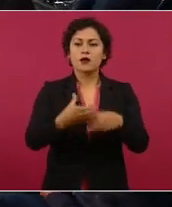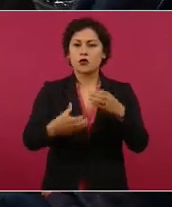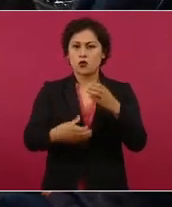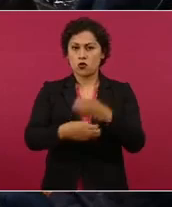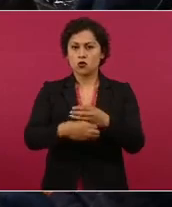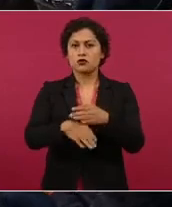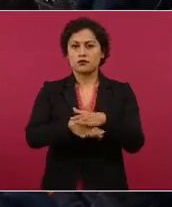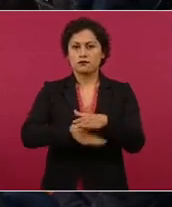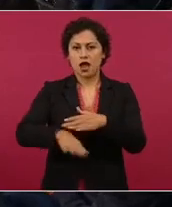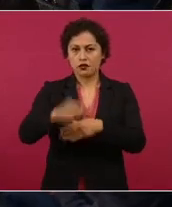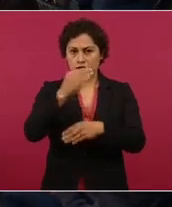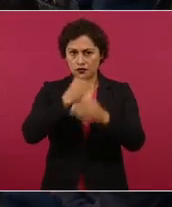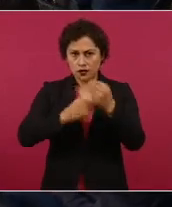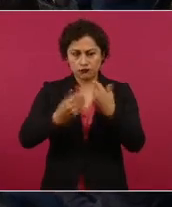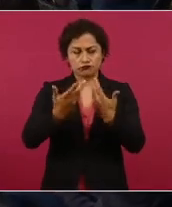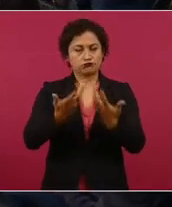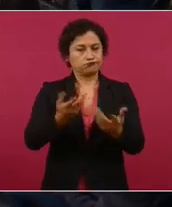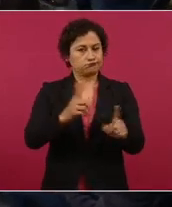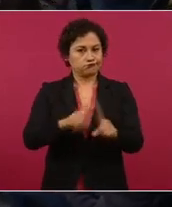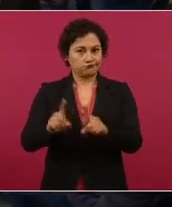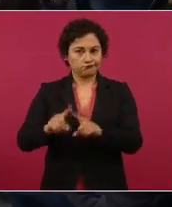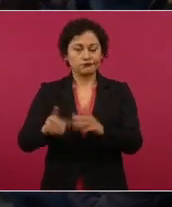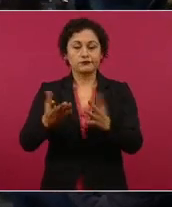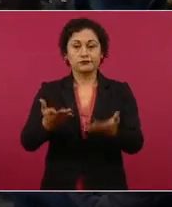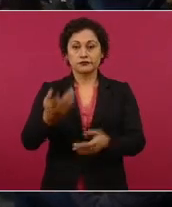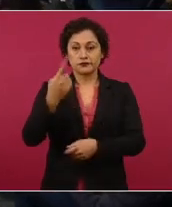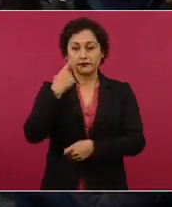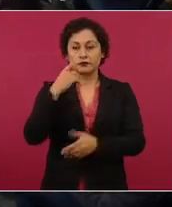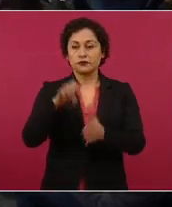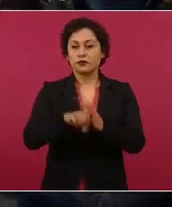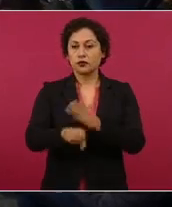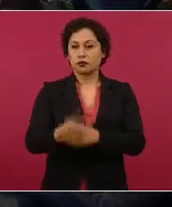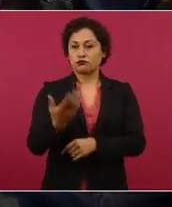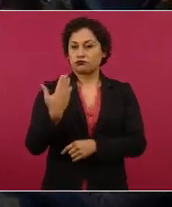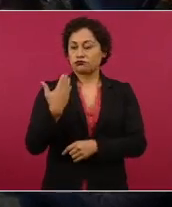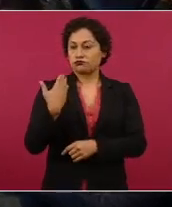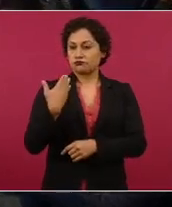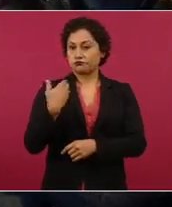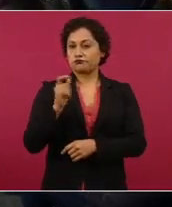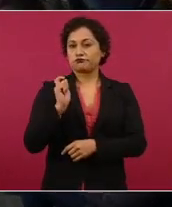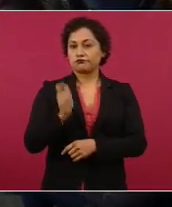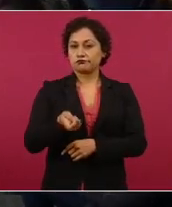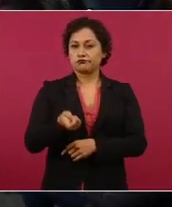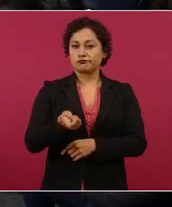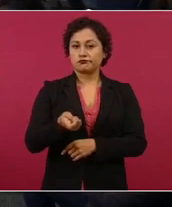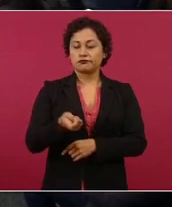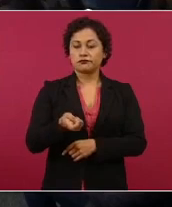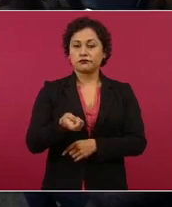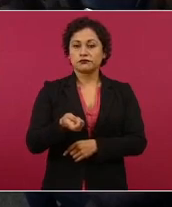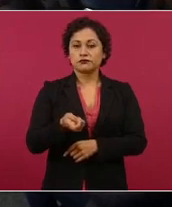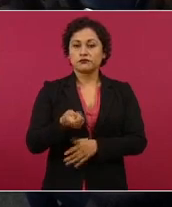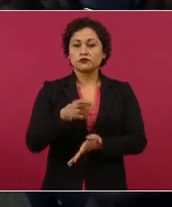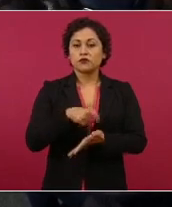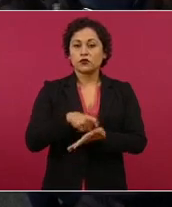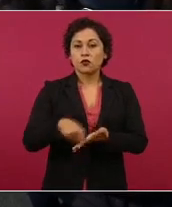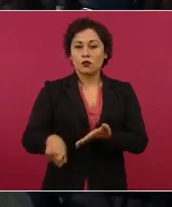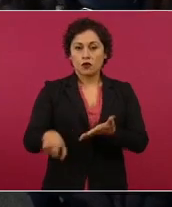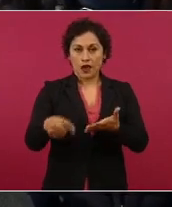Por ejemplo, acabamos de comprar leche,